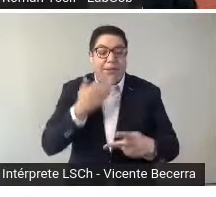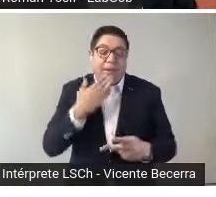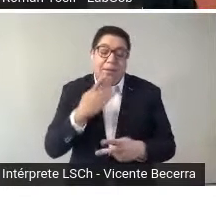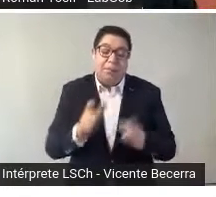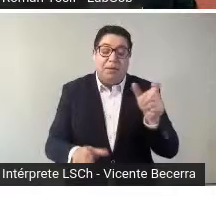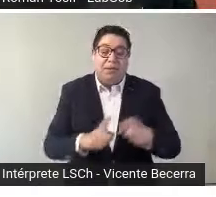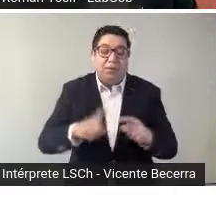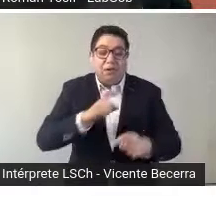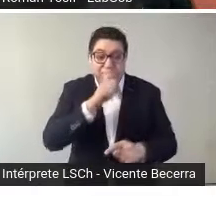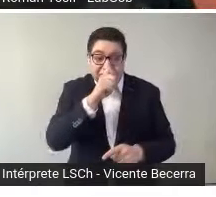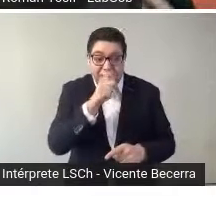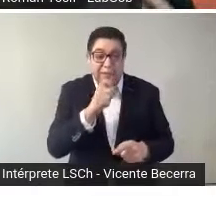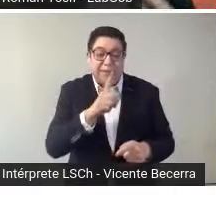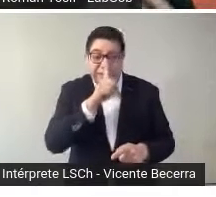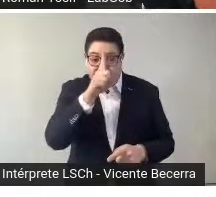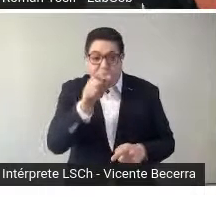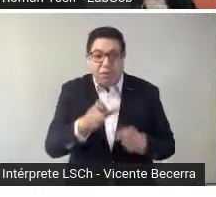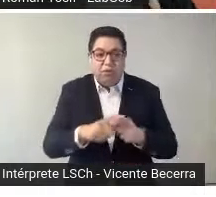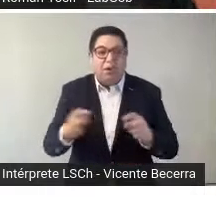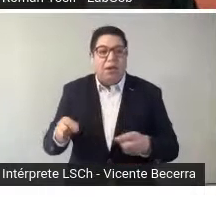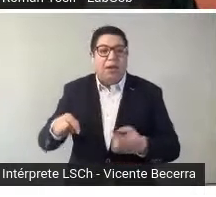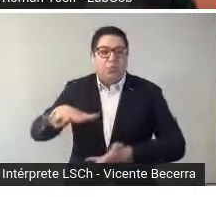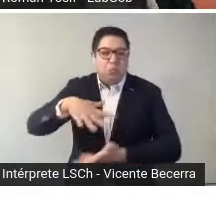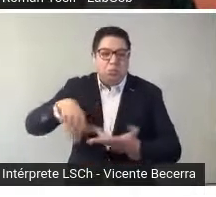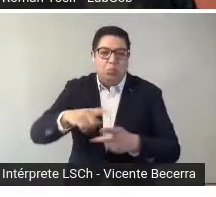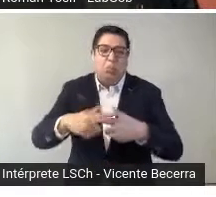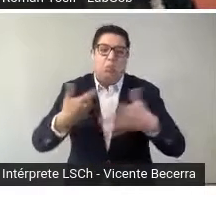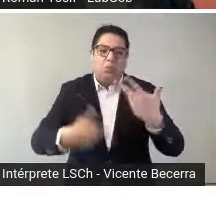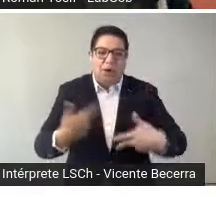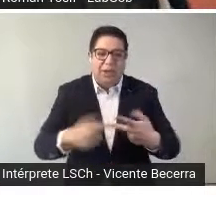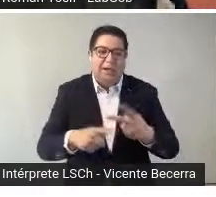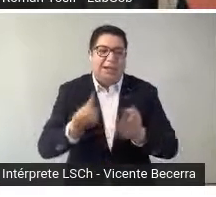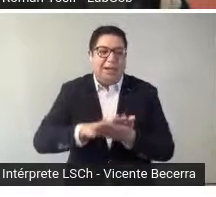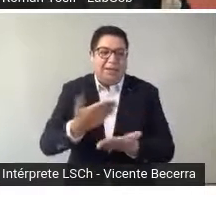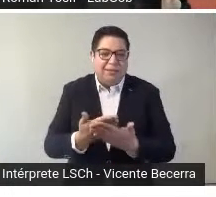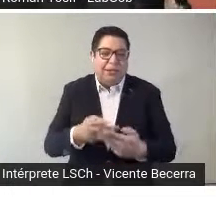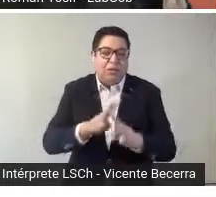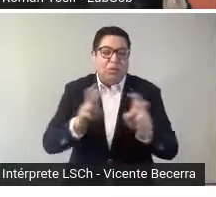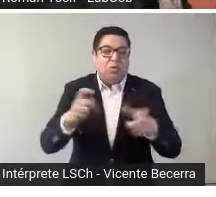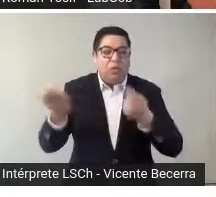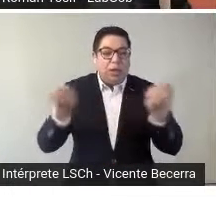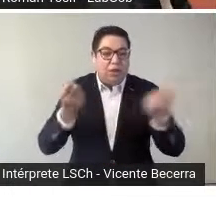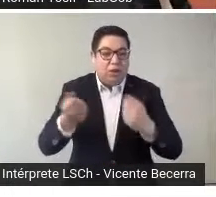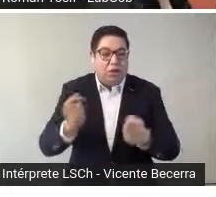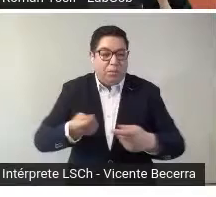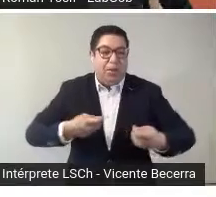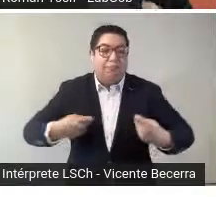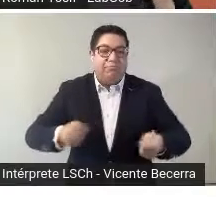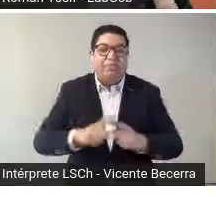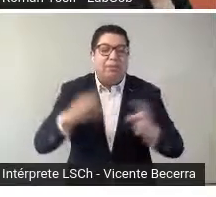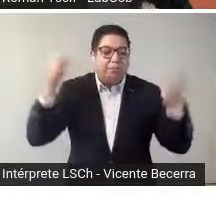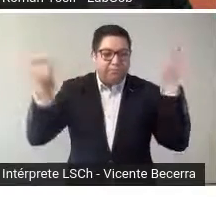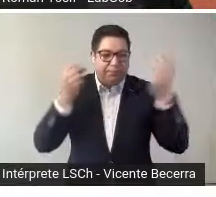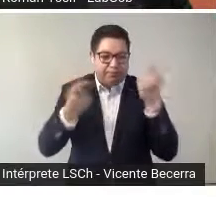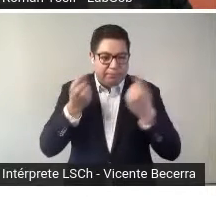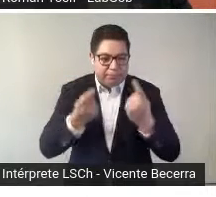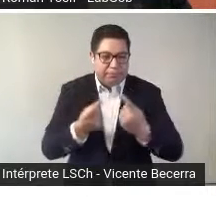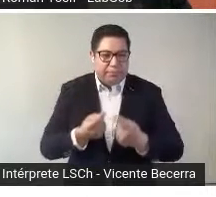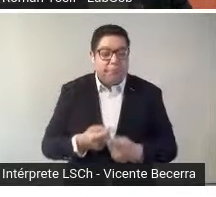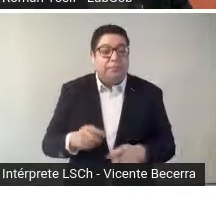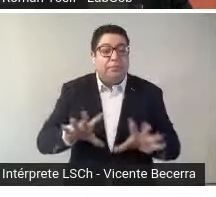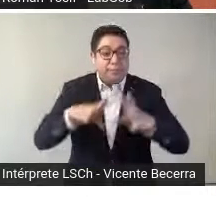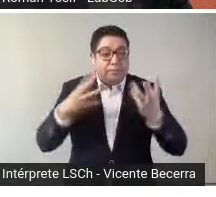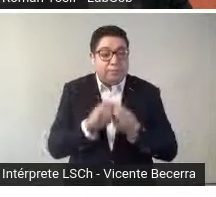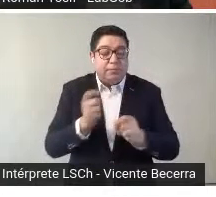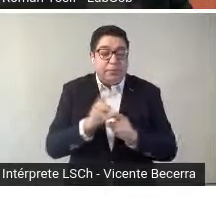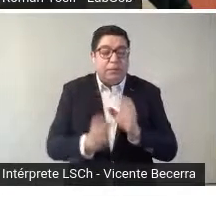que enfrentar las crisis políticas, sociales, sanitarias y económicas innovando. Y esa es parte